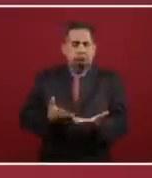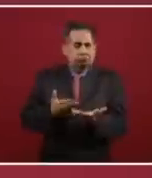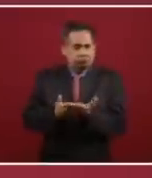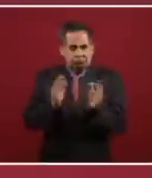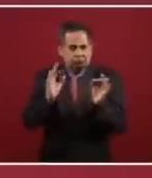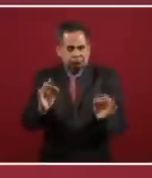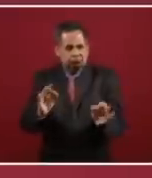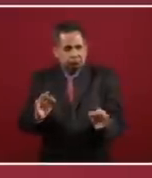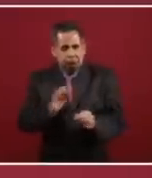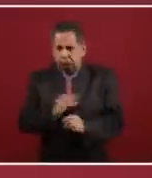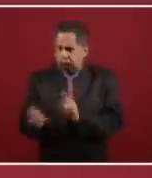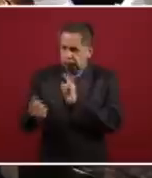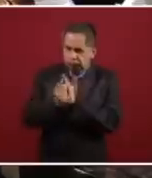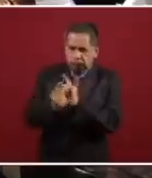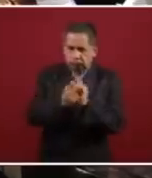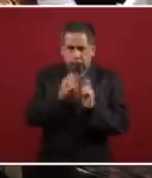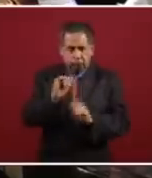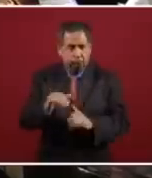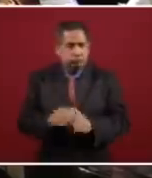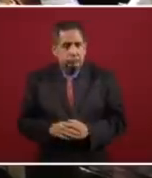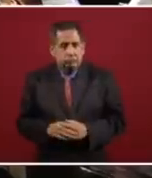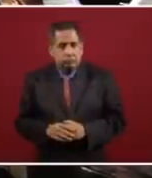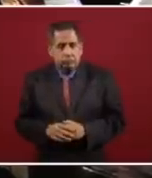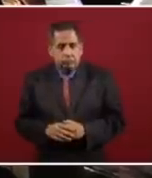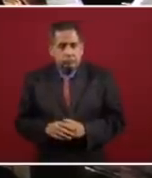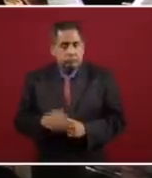recibidos. Voy a tener